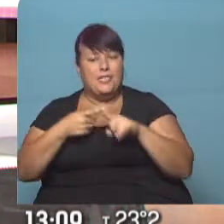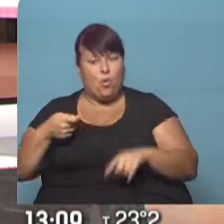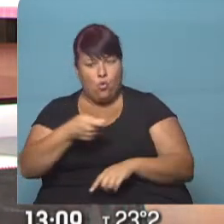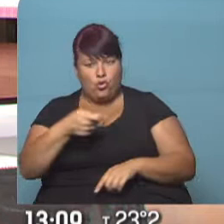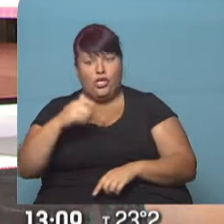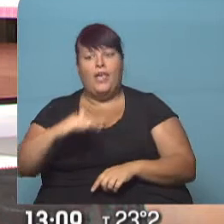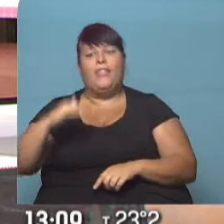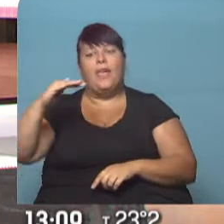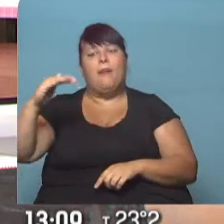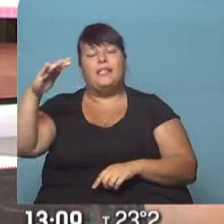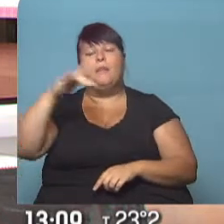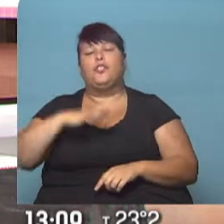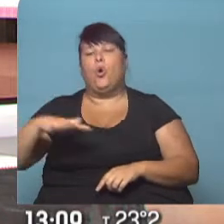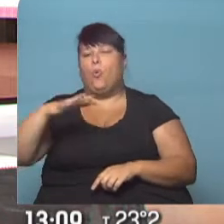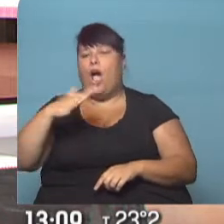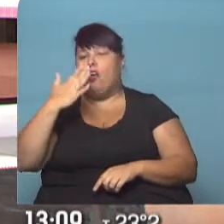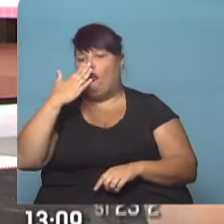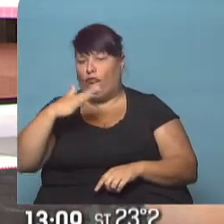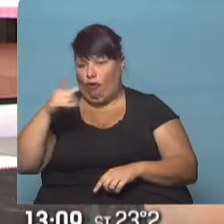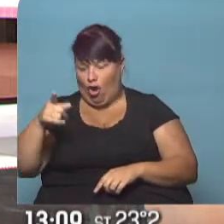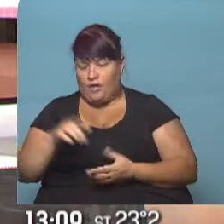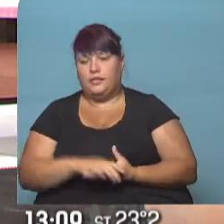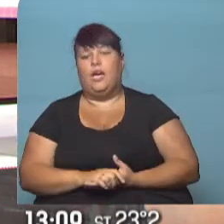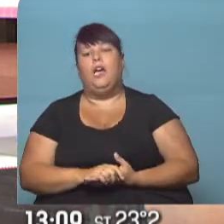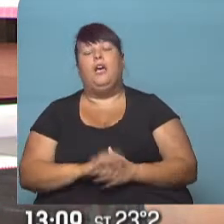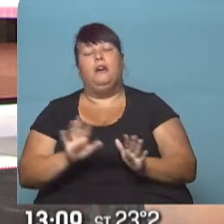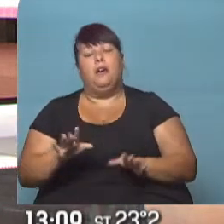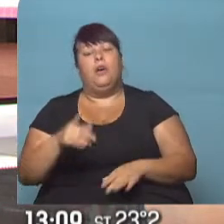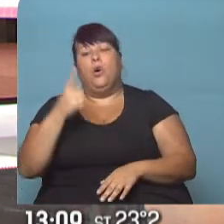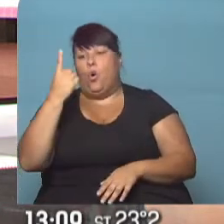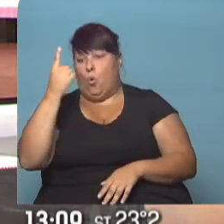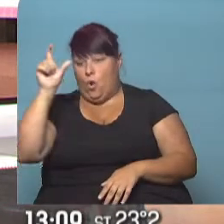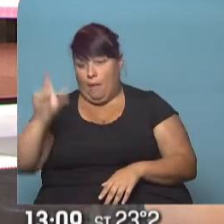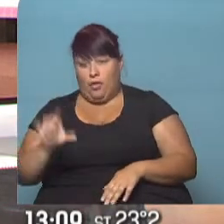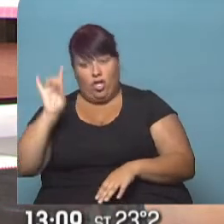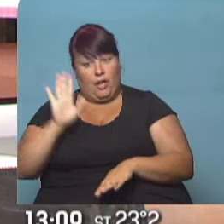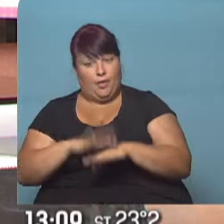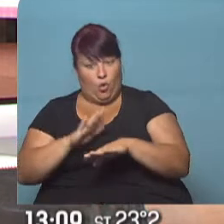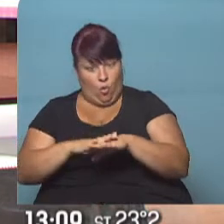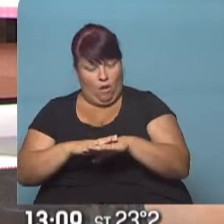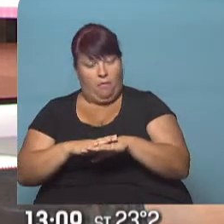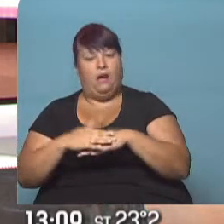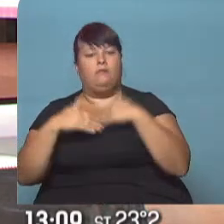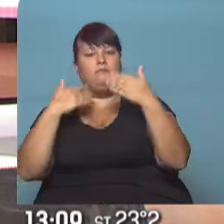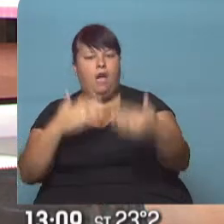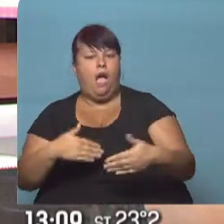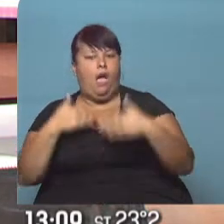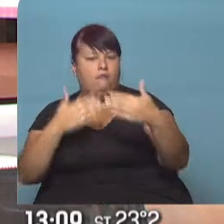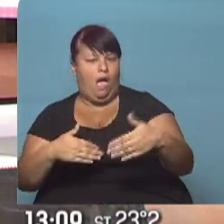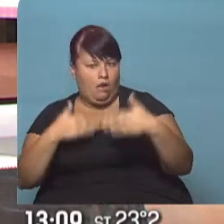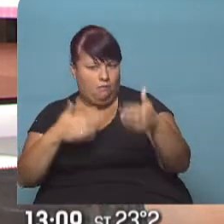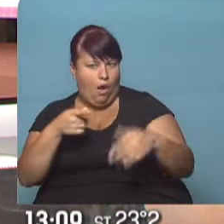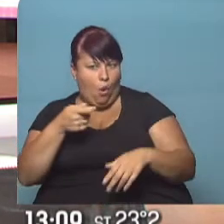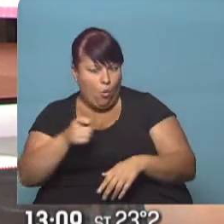en su departamento en el barrio de Flores. Hay un solo imputado. Se fue postergando muchísimo tiempo